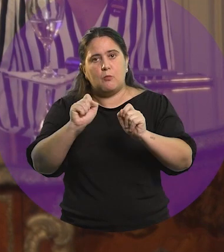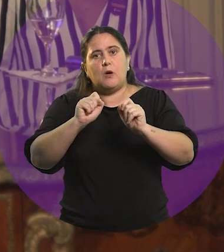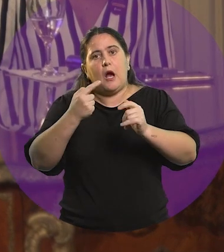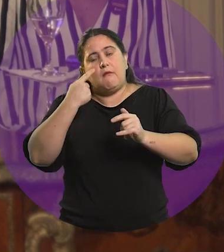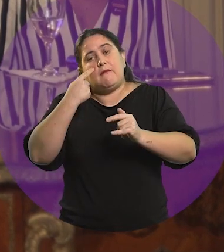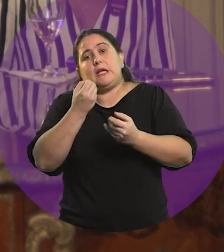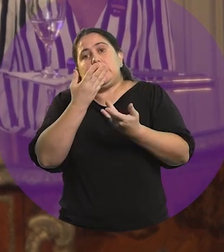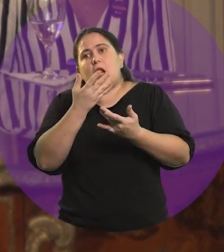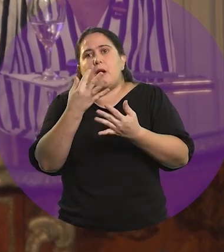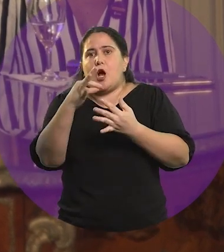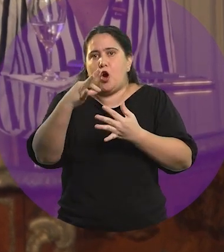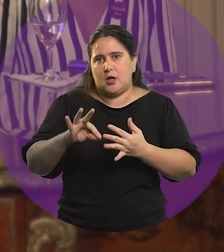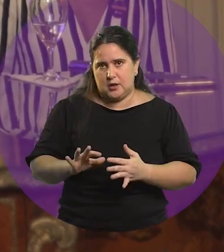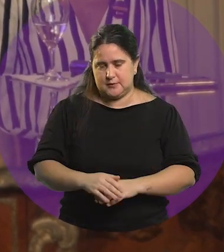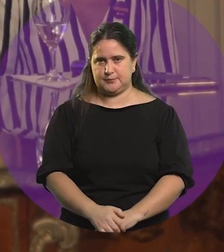corregir.